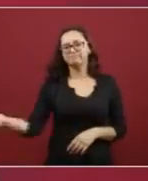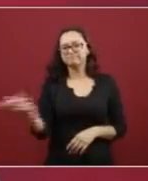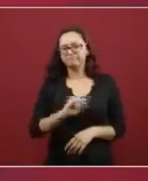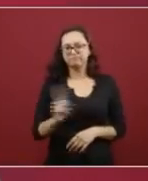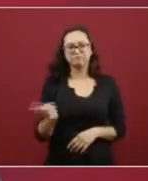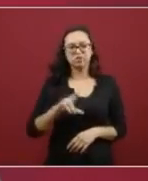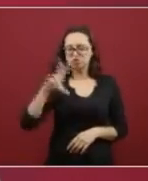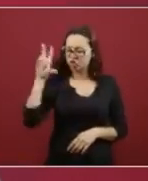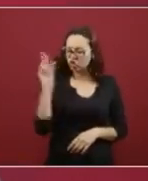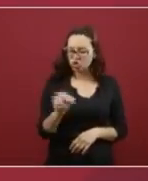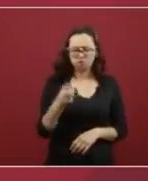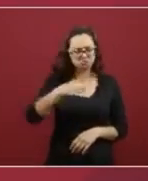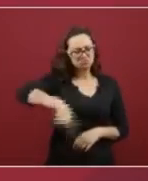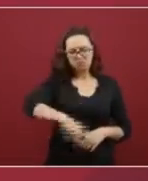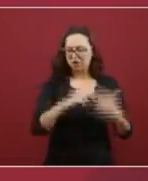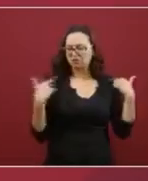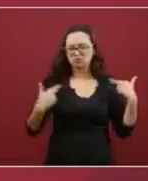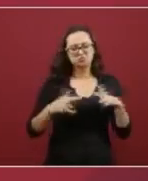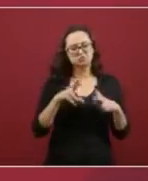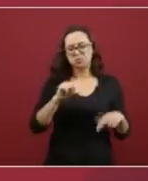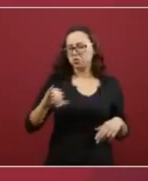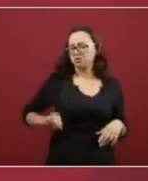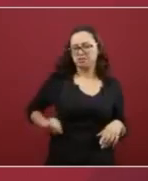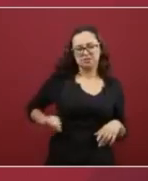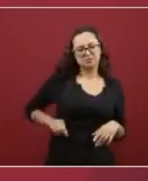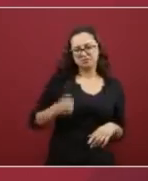lo fundamental. También